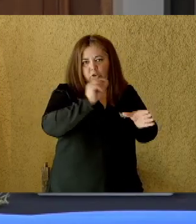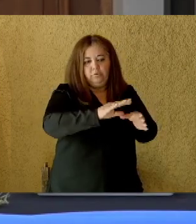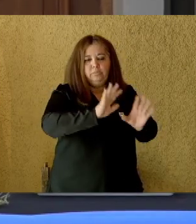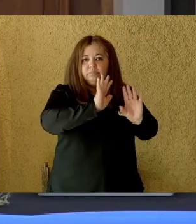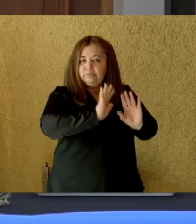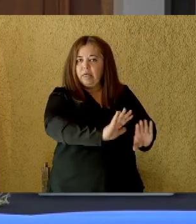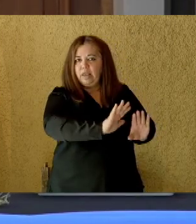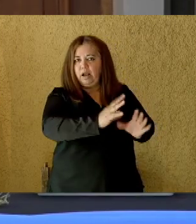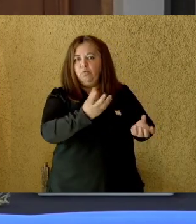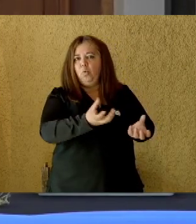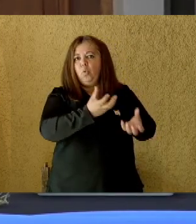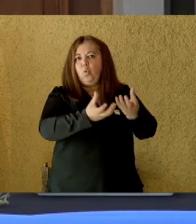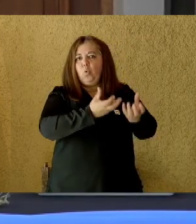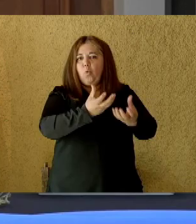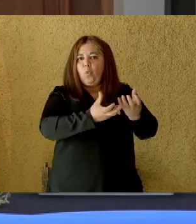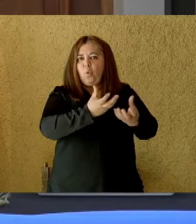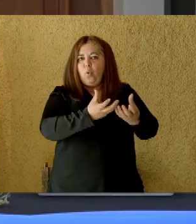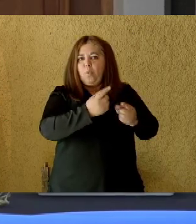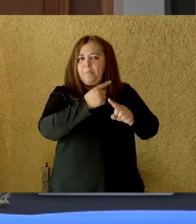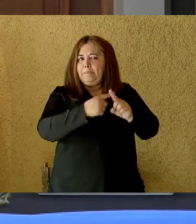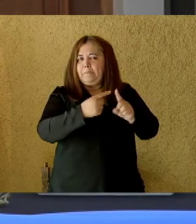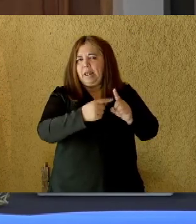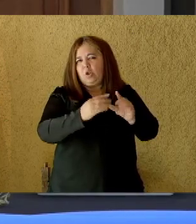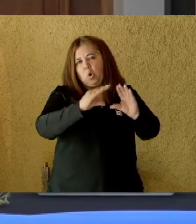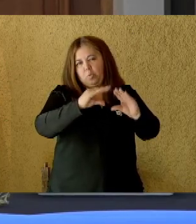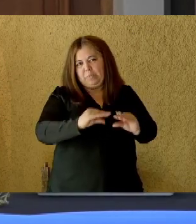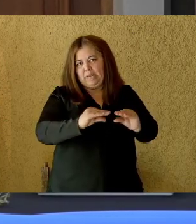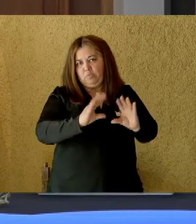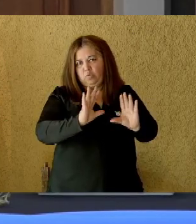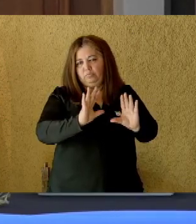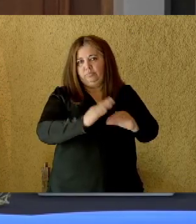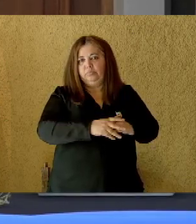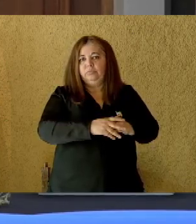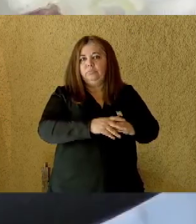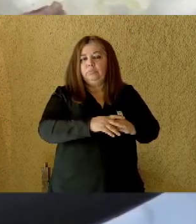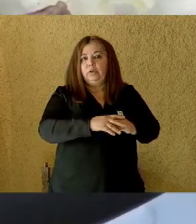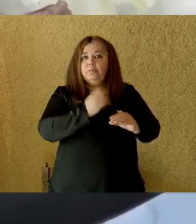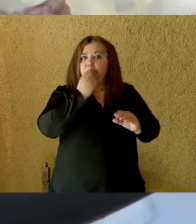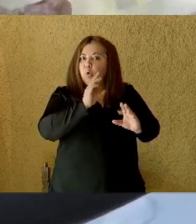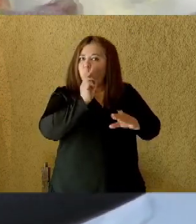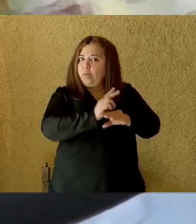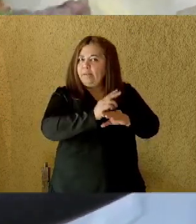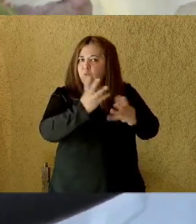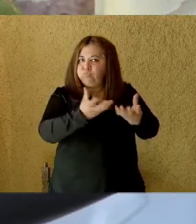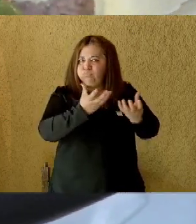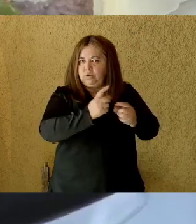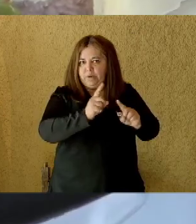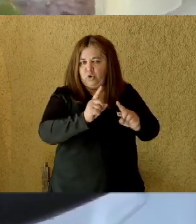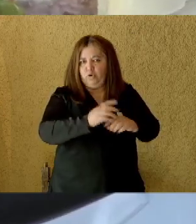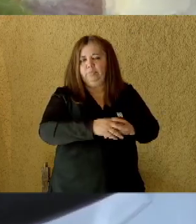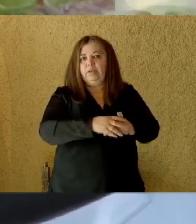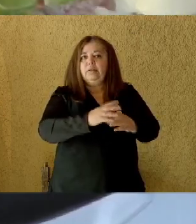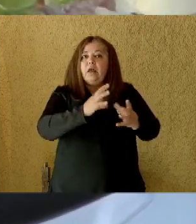vaya cocinando. Fuego mediano bajo para que no se queme. Y empiecen a tomar todos los sabores de